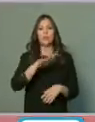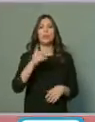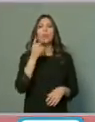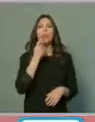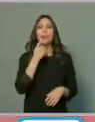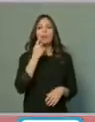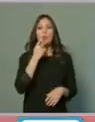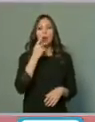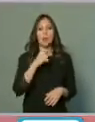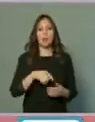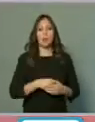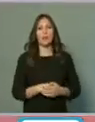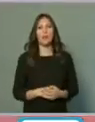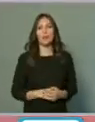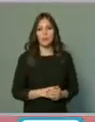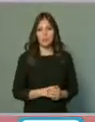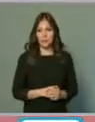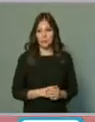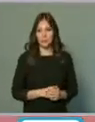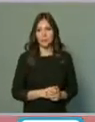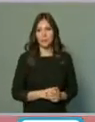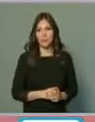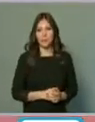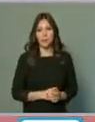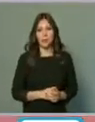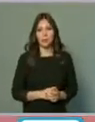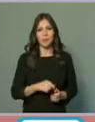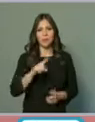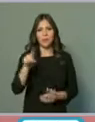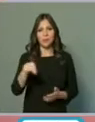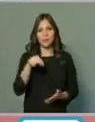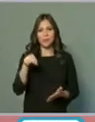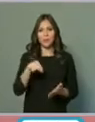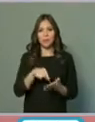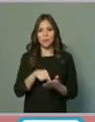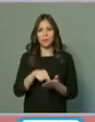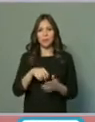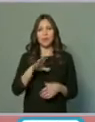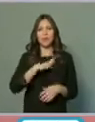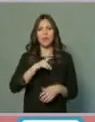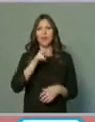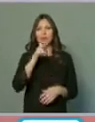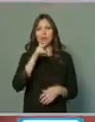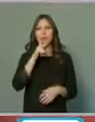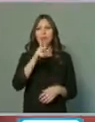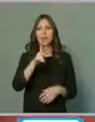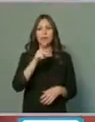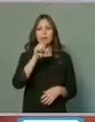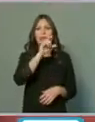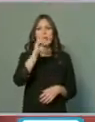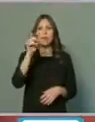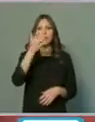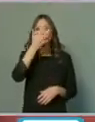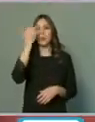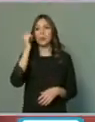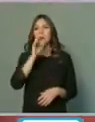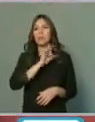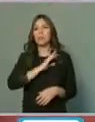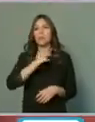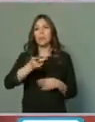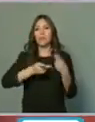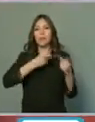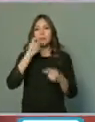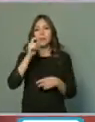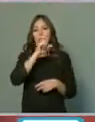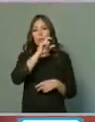Polanco. Ok. Van a estar en un lugar que tiene por ahí una palabra antisonante que no sé si se pueda decir al